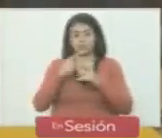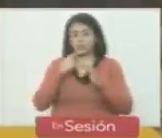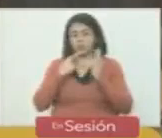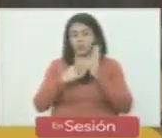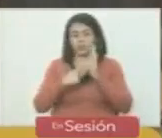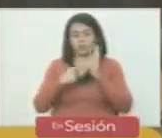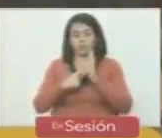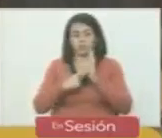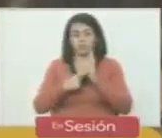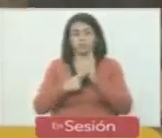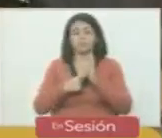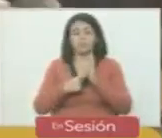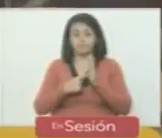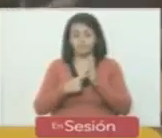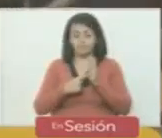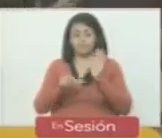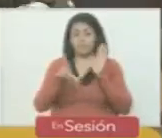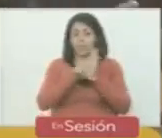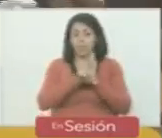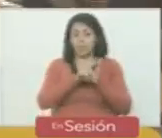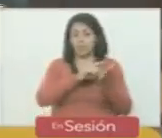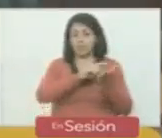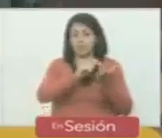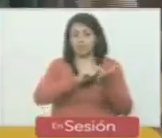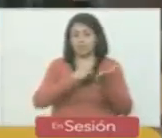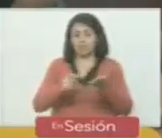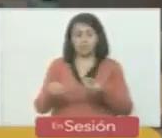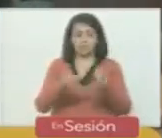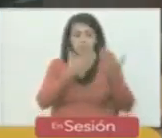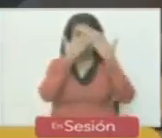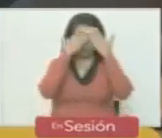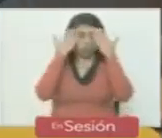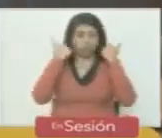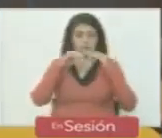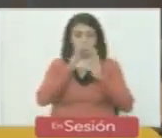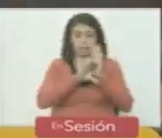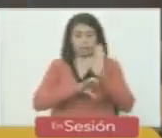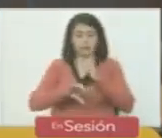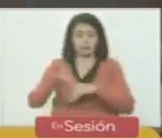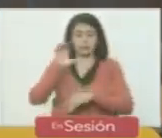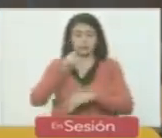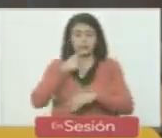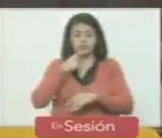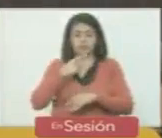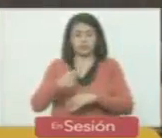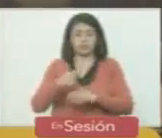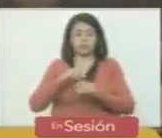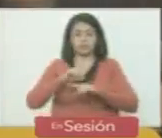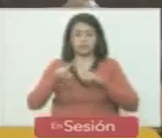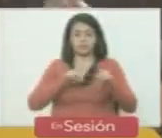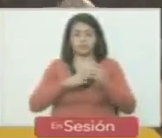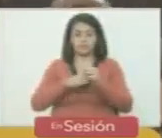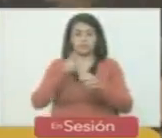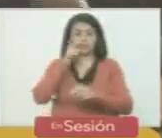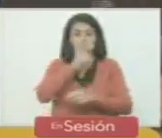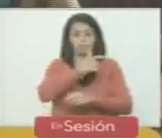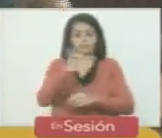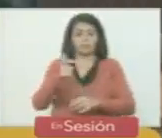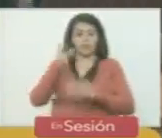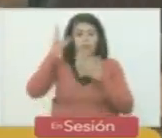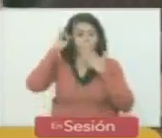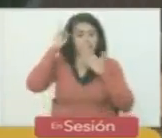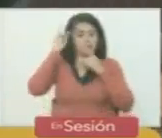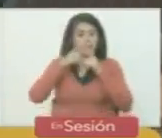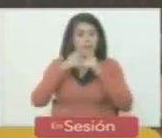cumplido. O sea que es letra muerta lo que establece el capítulo donde dirigido a los pueblos